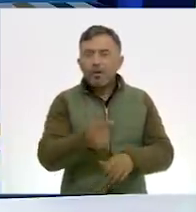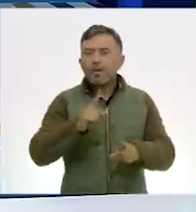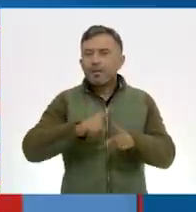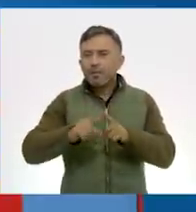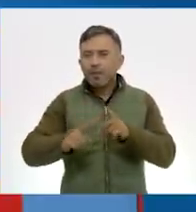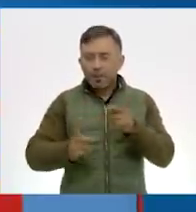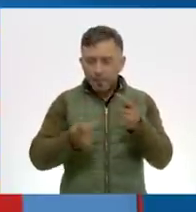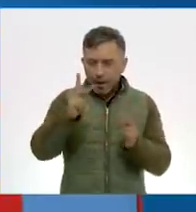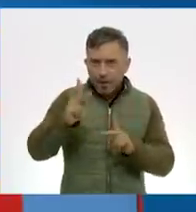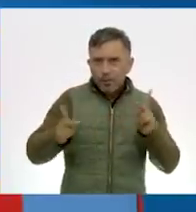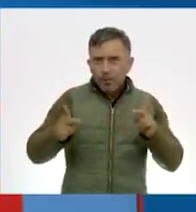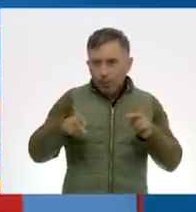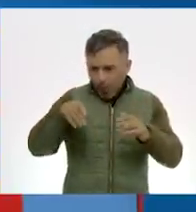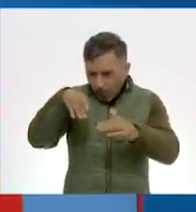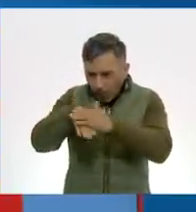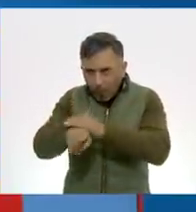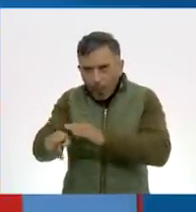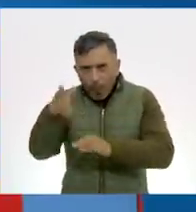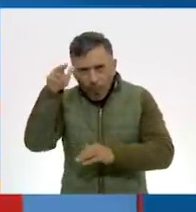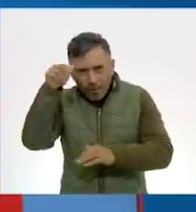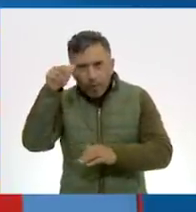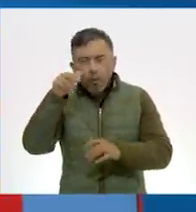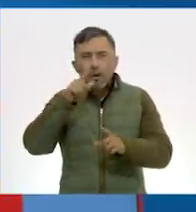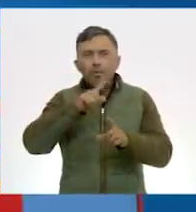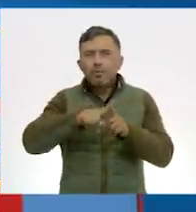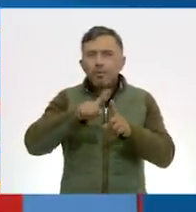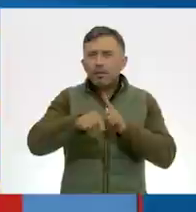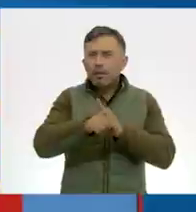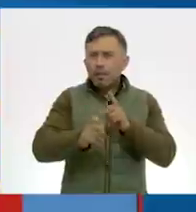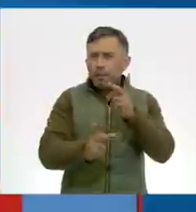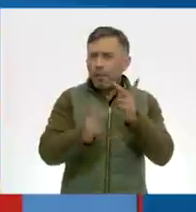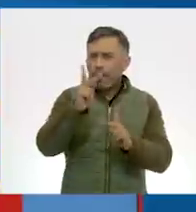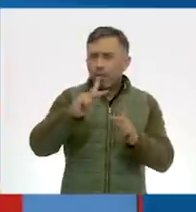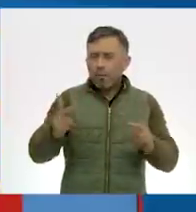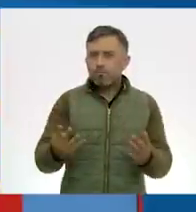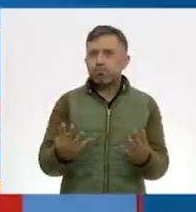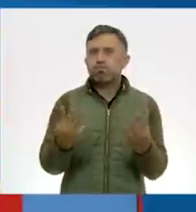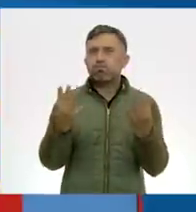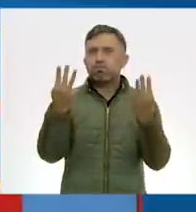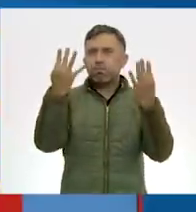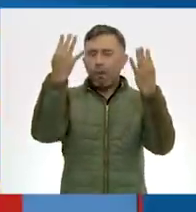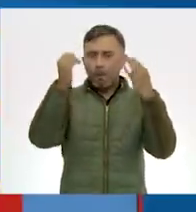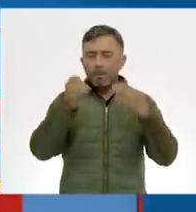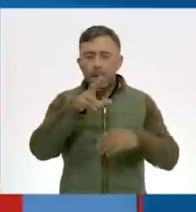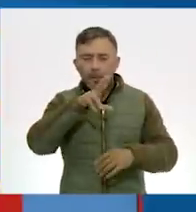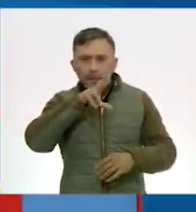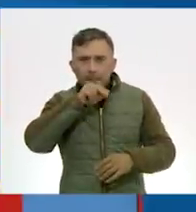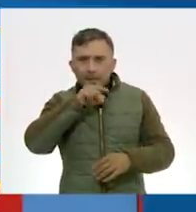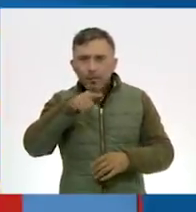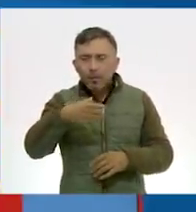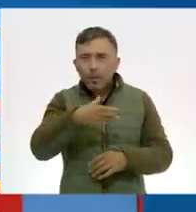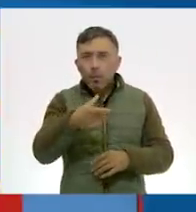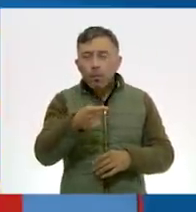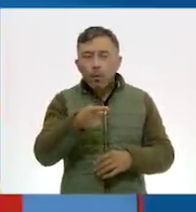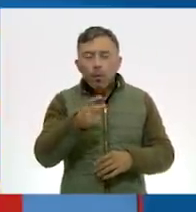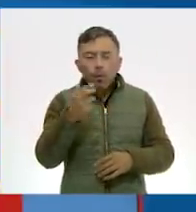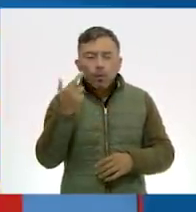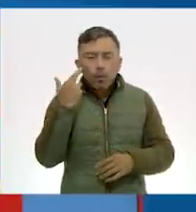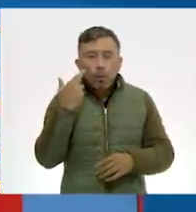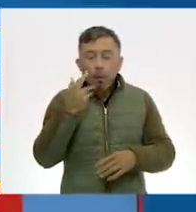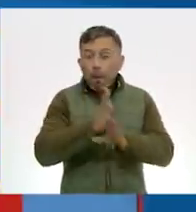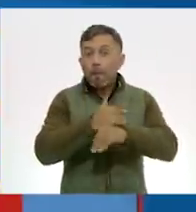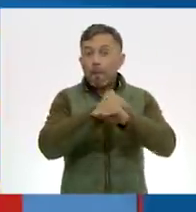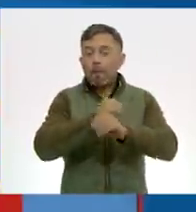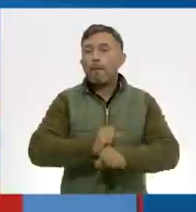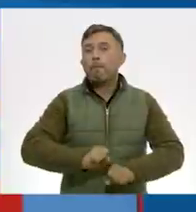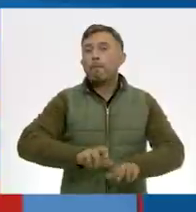conejos, lugares medio anegados con altas hierbas de donde los patos silvestres al menor rumor levantaban el vuelo,